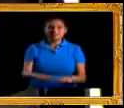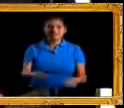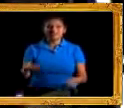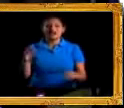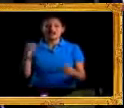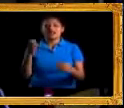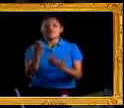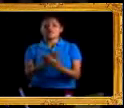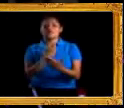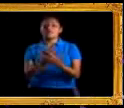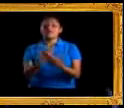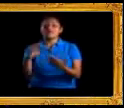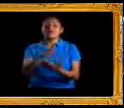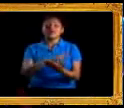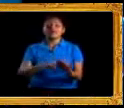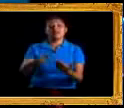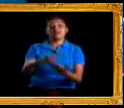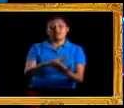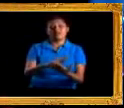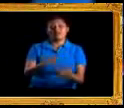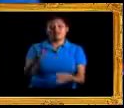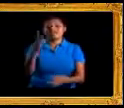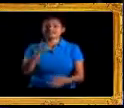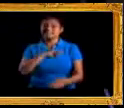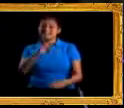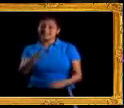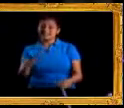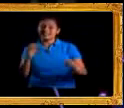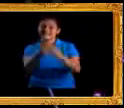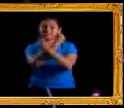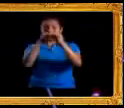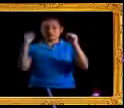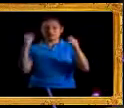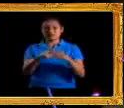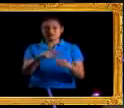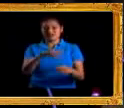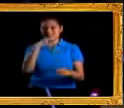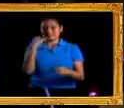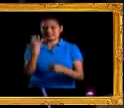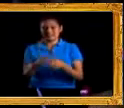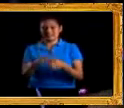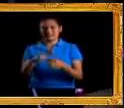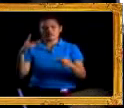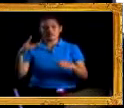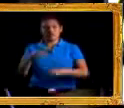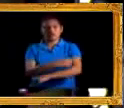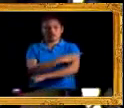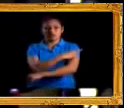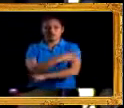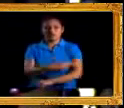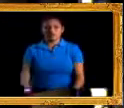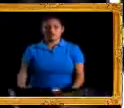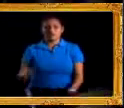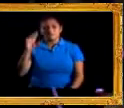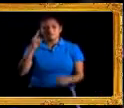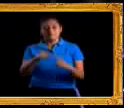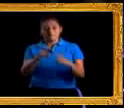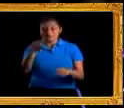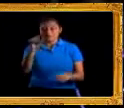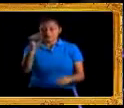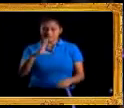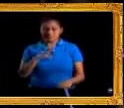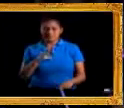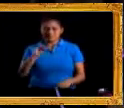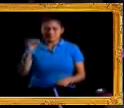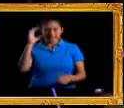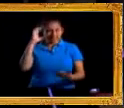salvación, van a venir a ser salvos, a ser comprados por la sangre del Cordero, a ser llenos del Espíritu Santo, a ser